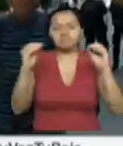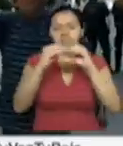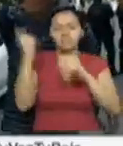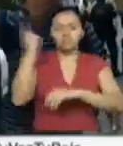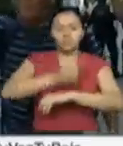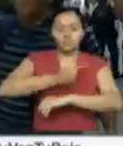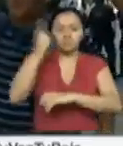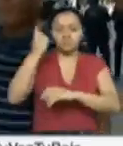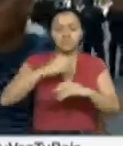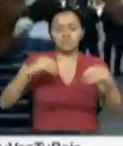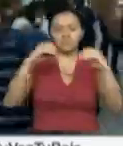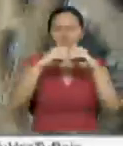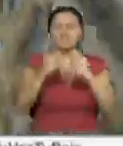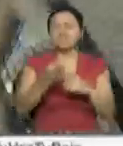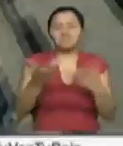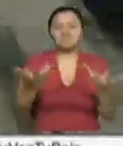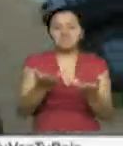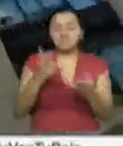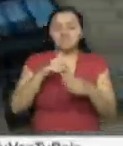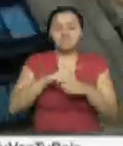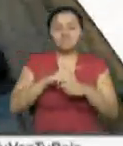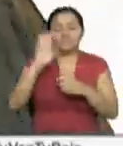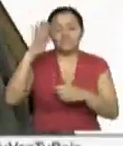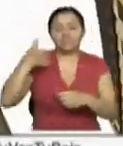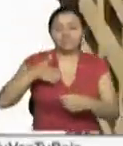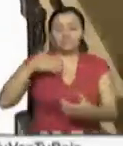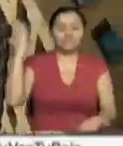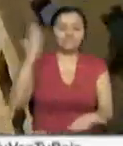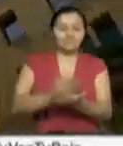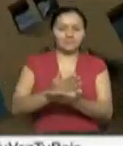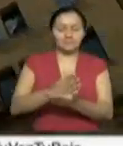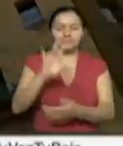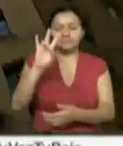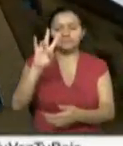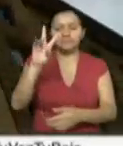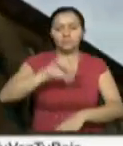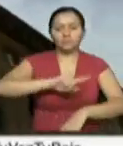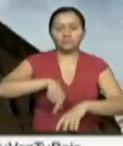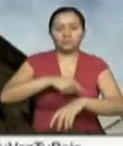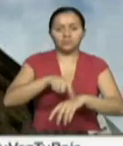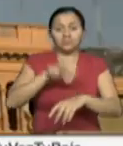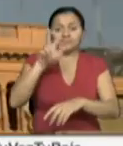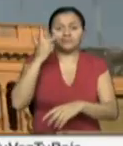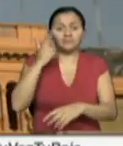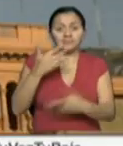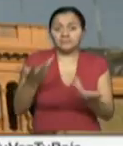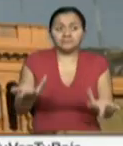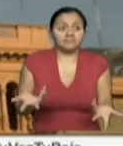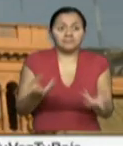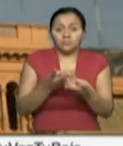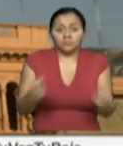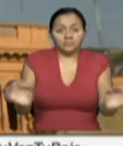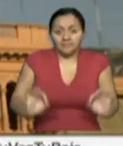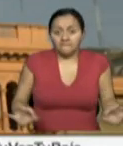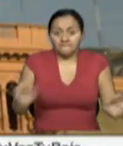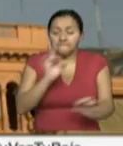horas más, es decir, Argentina paralizada por 72 horas y sin viso de solución.